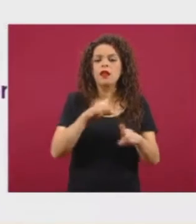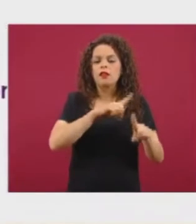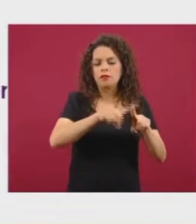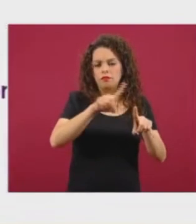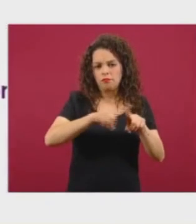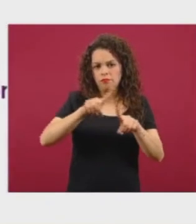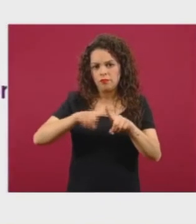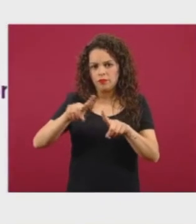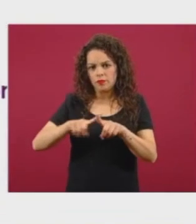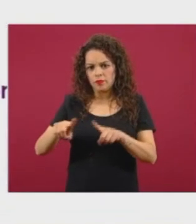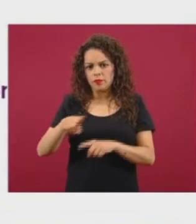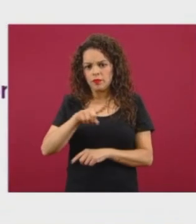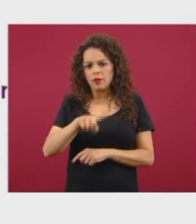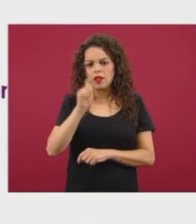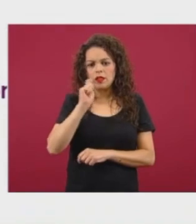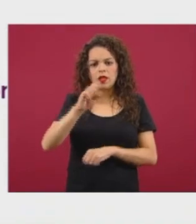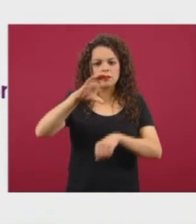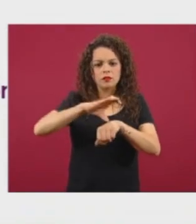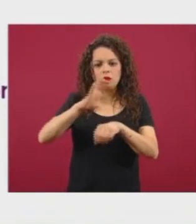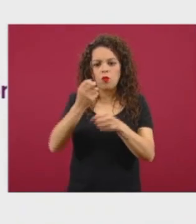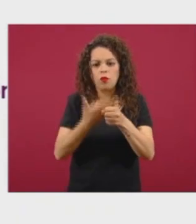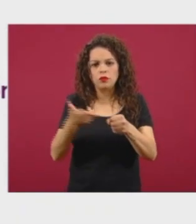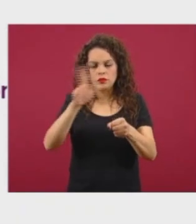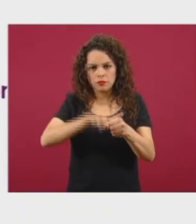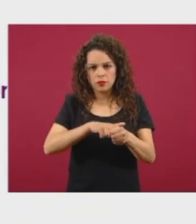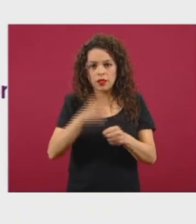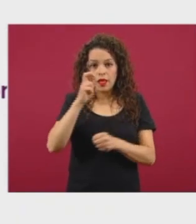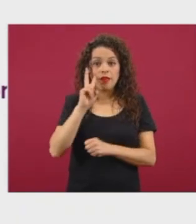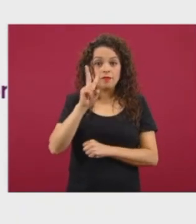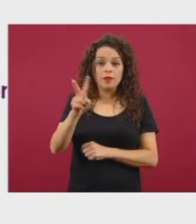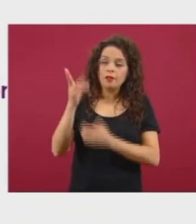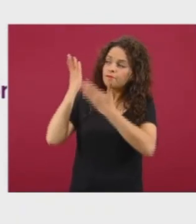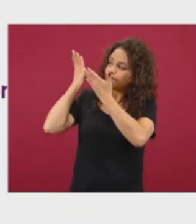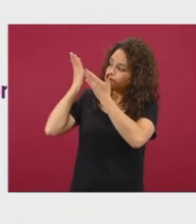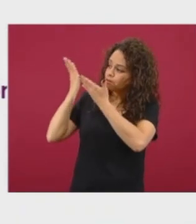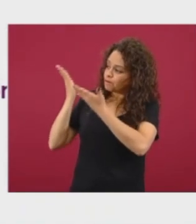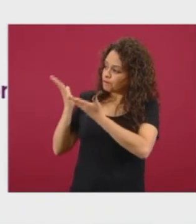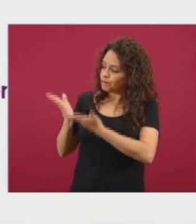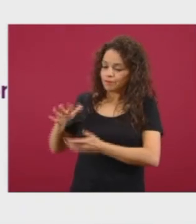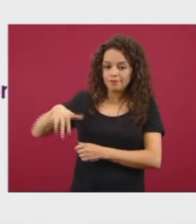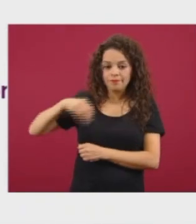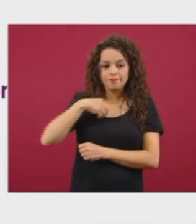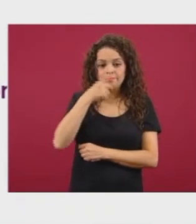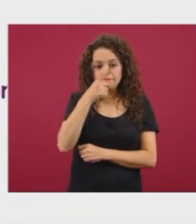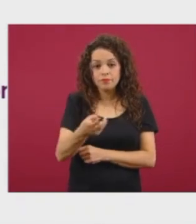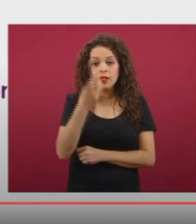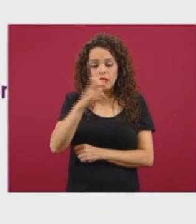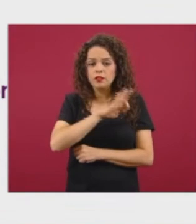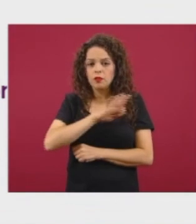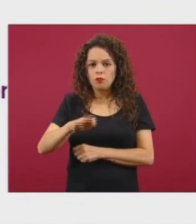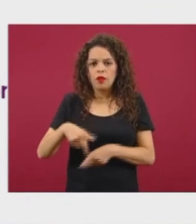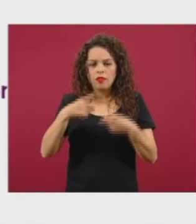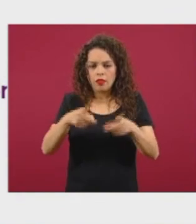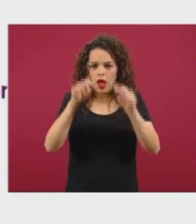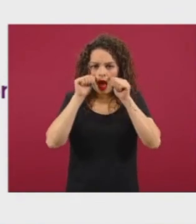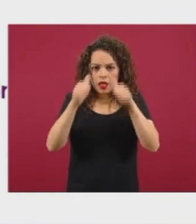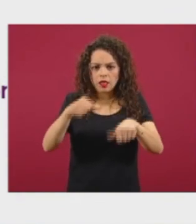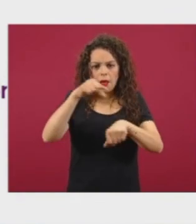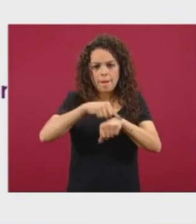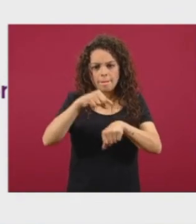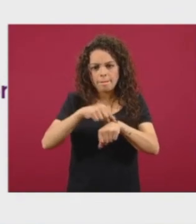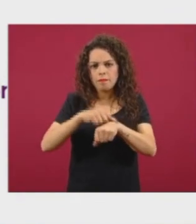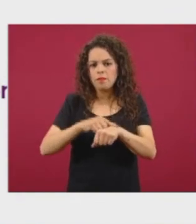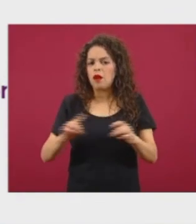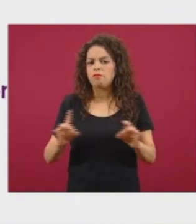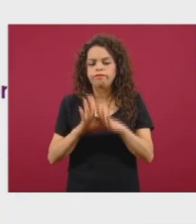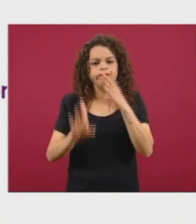de salud. Ese es el mapa interactivo al que hacía alusión, y en estos espacios se ofrece atención médica de emergencia